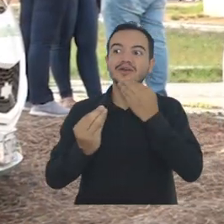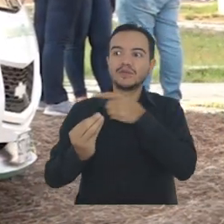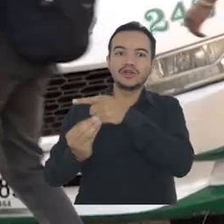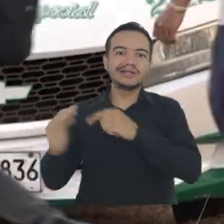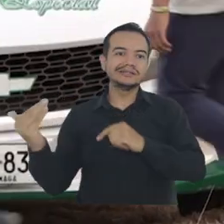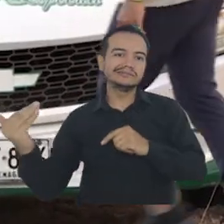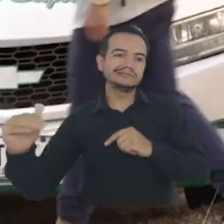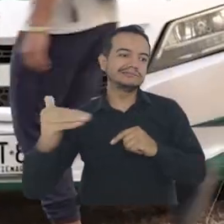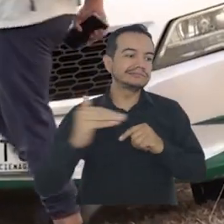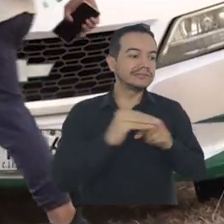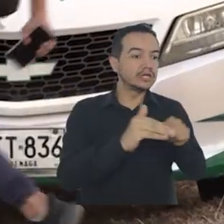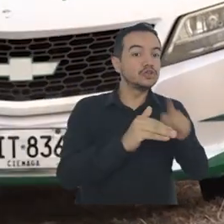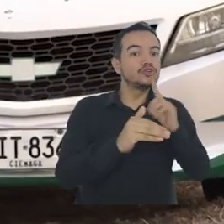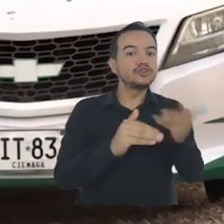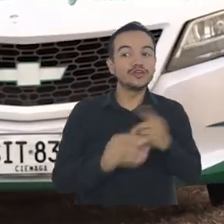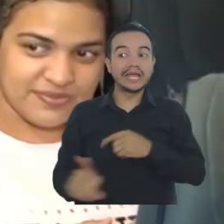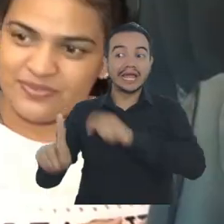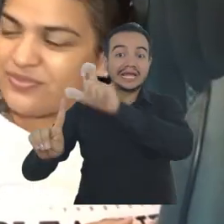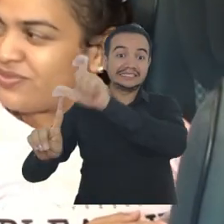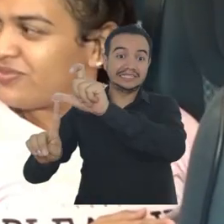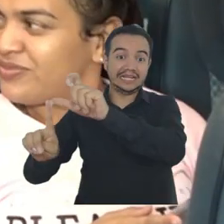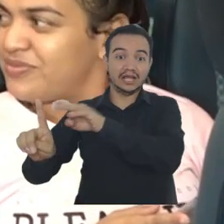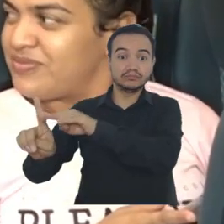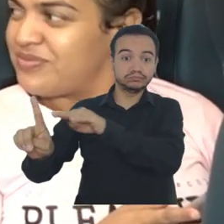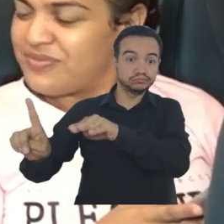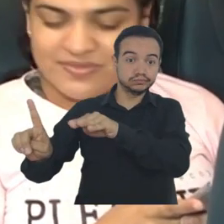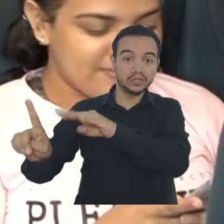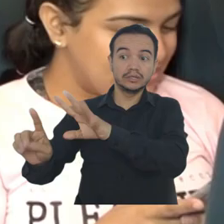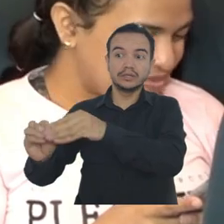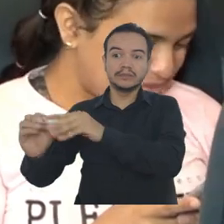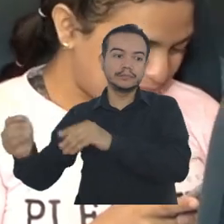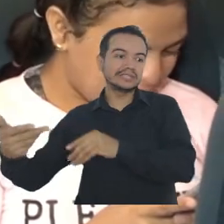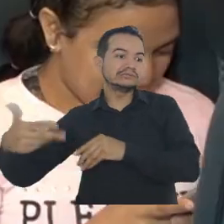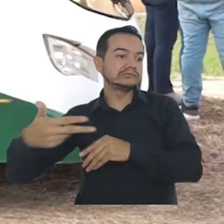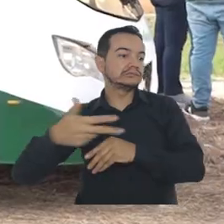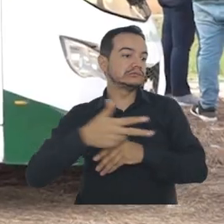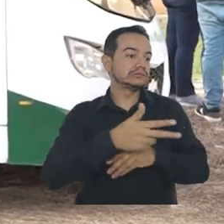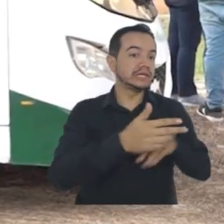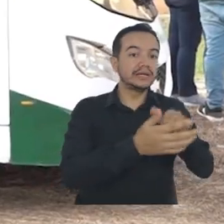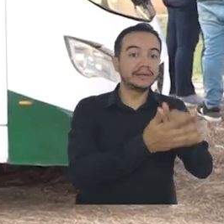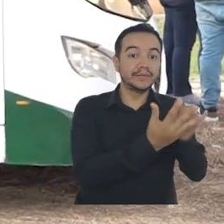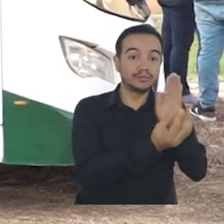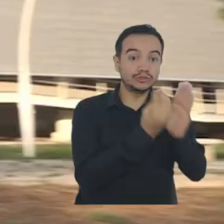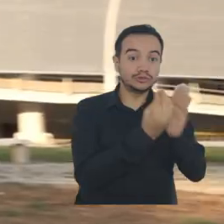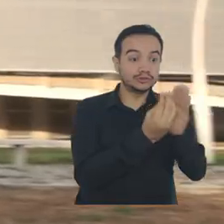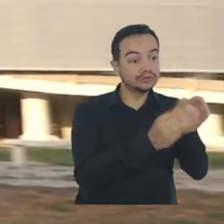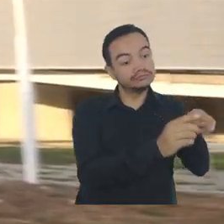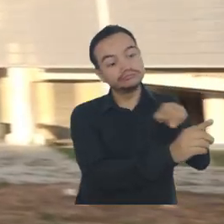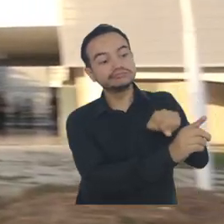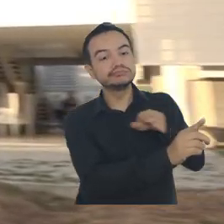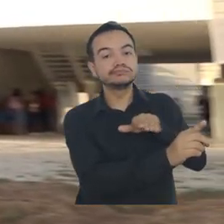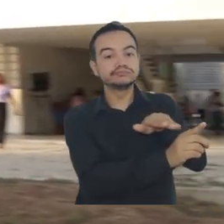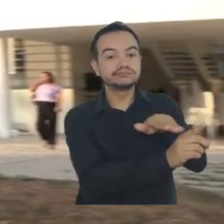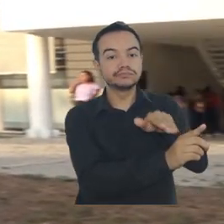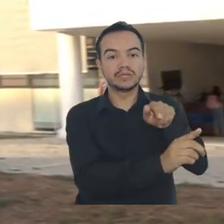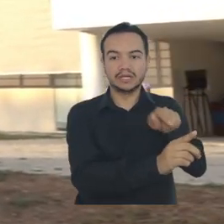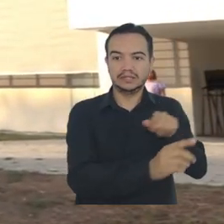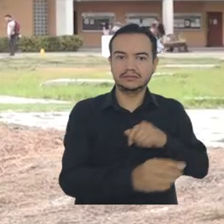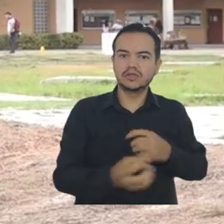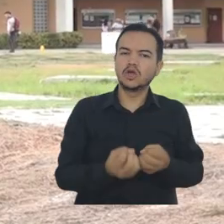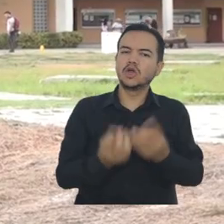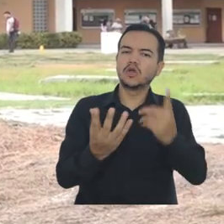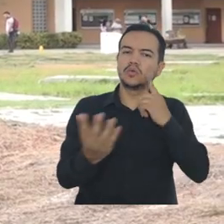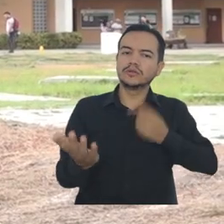Caribe, los buses de transporte especial estarán ubicados en la oficina de transporte Sensación en Ciénaga y detrás del edificio de